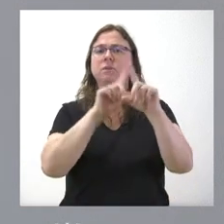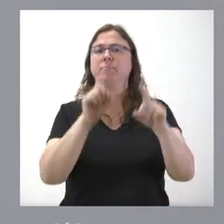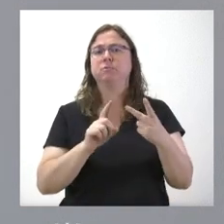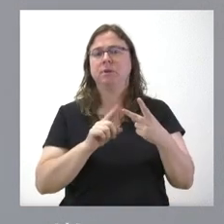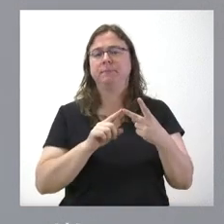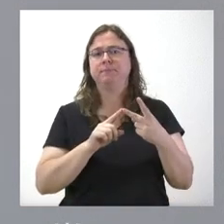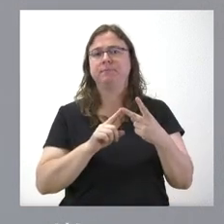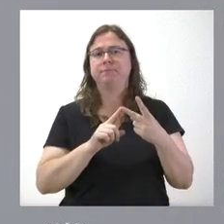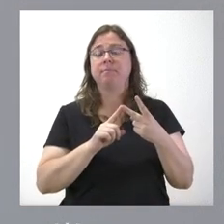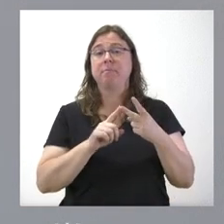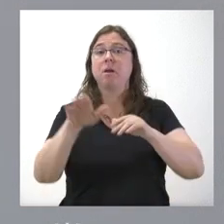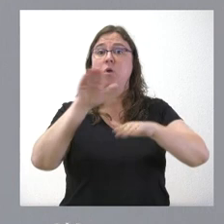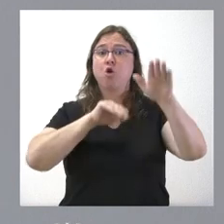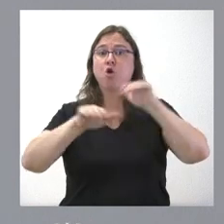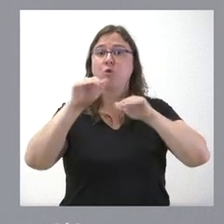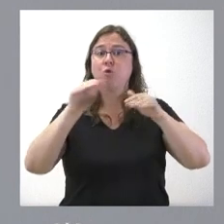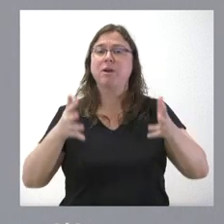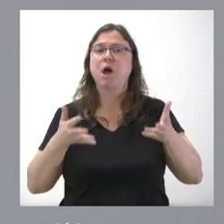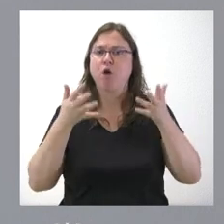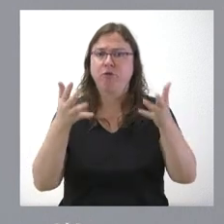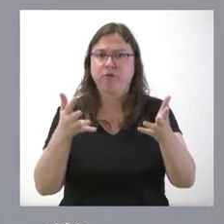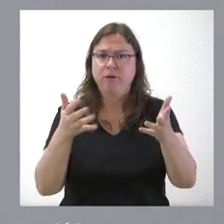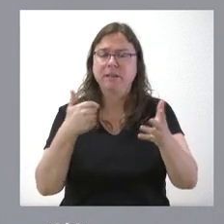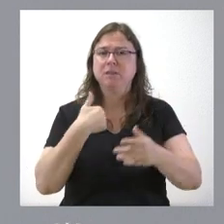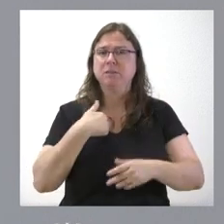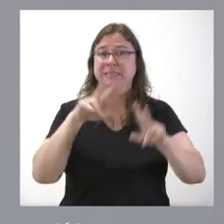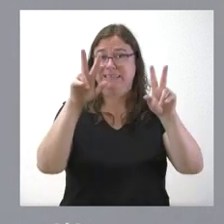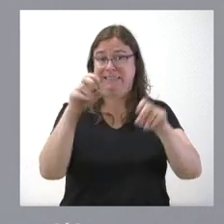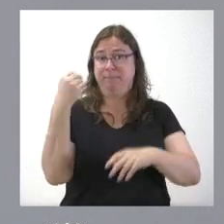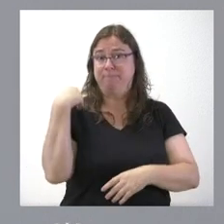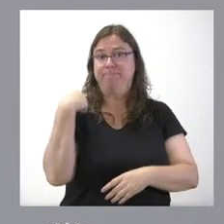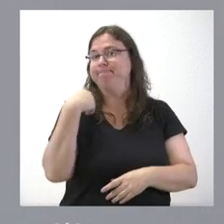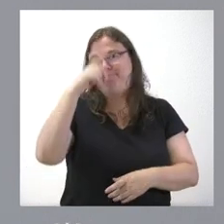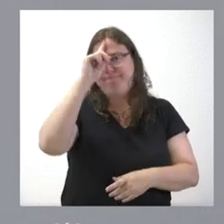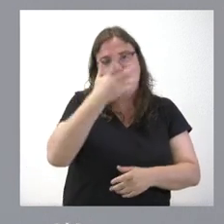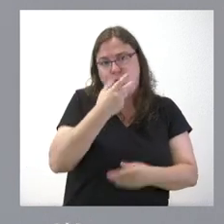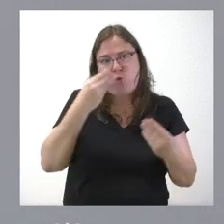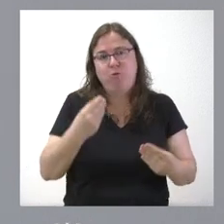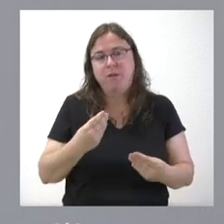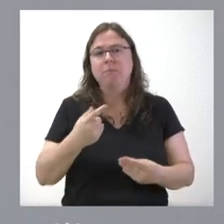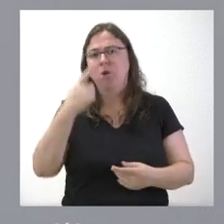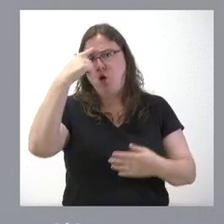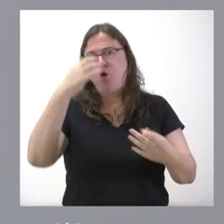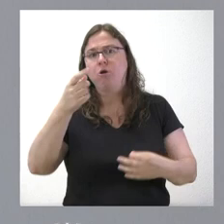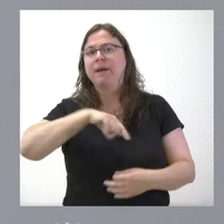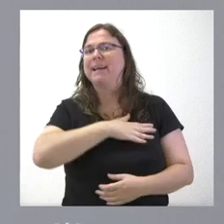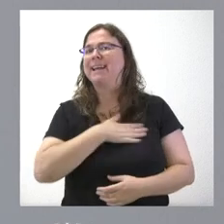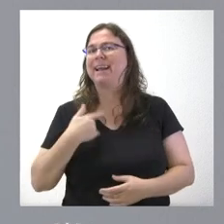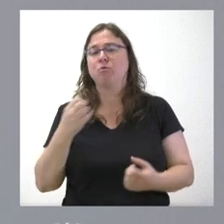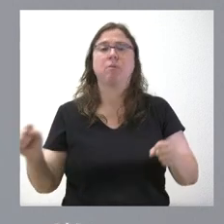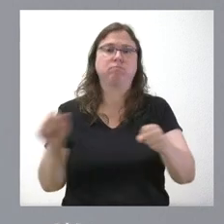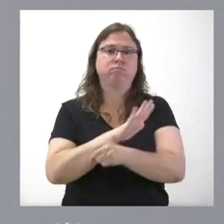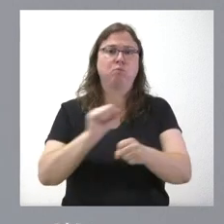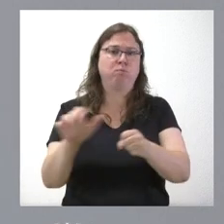hay las convocatorias de oferta yo el asunto que usted plantea no lo conozco con detalle pero naturalmente nuestra idea es ir cubriendo todas